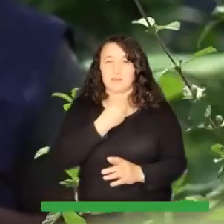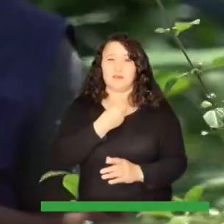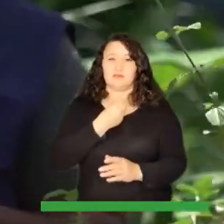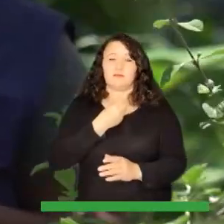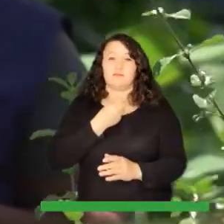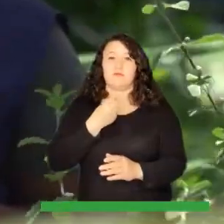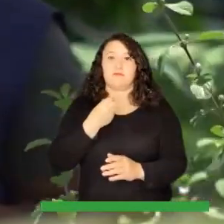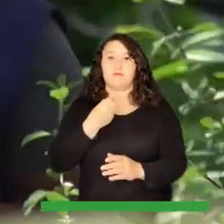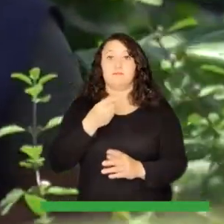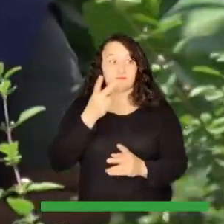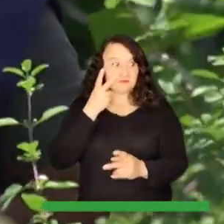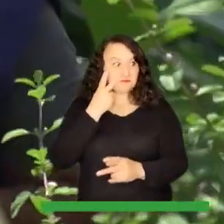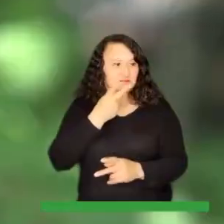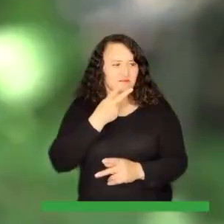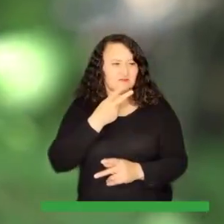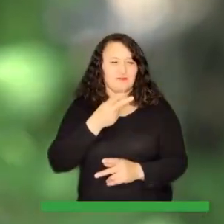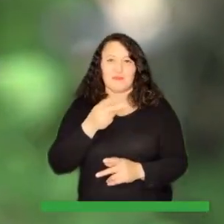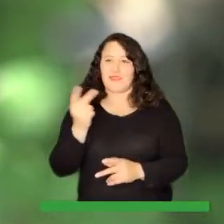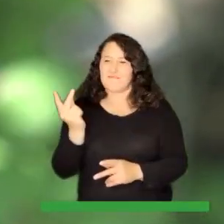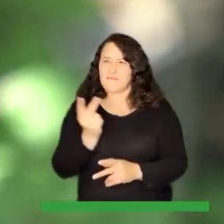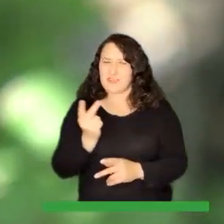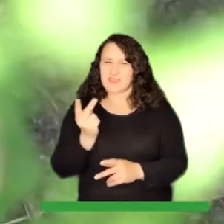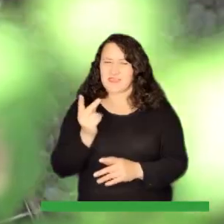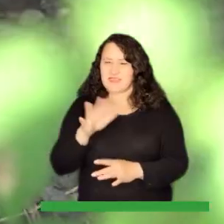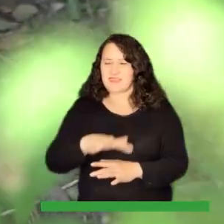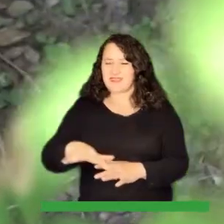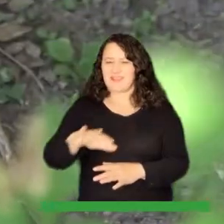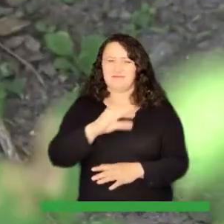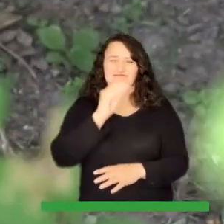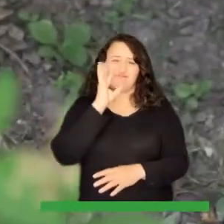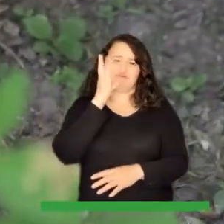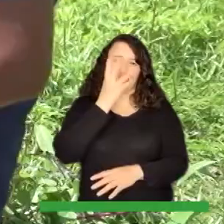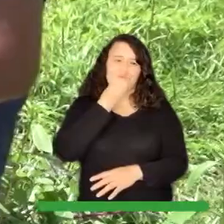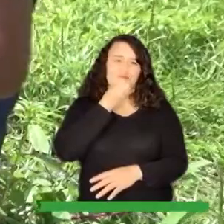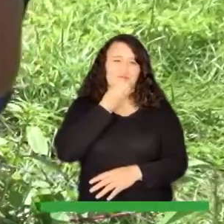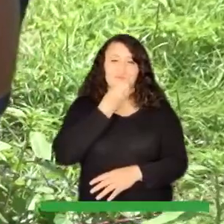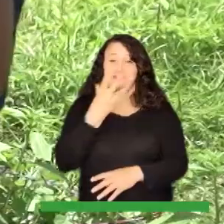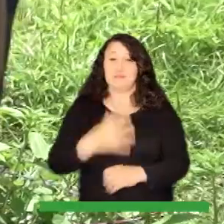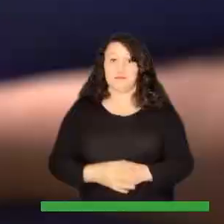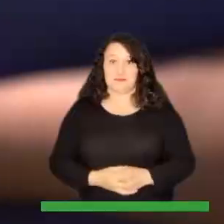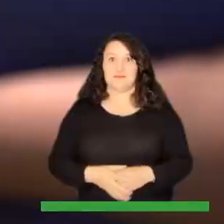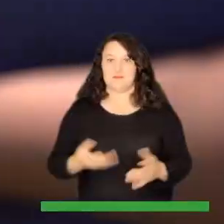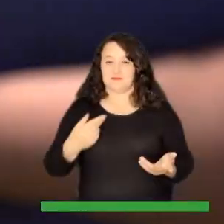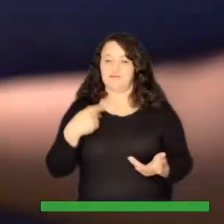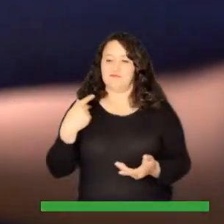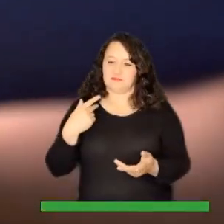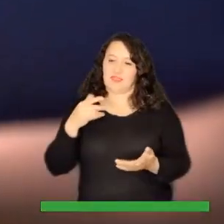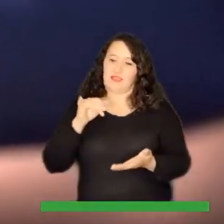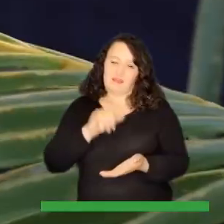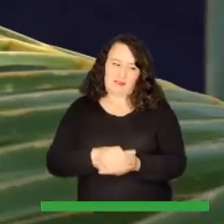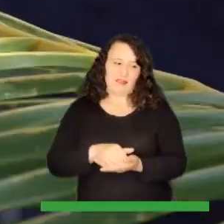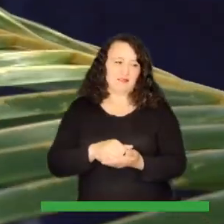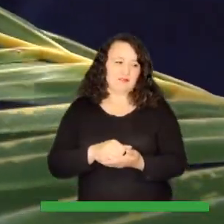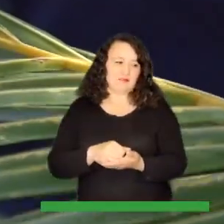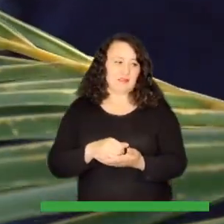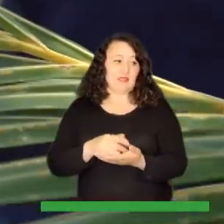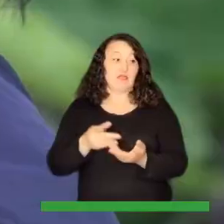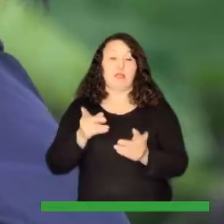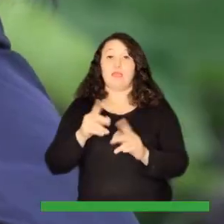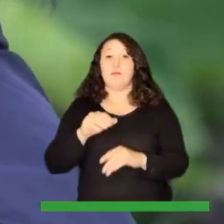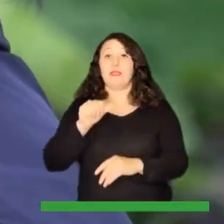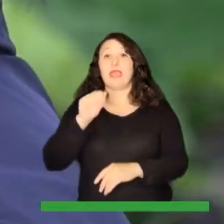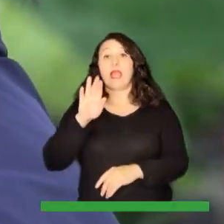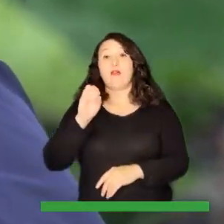bonitas. Se puede ver que está casi todo verde y precioso. Entonces, eso lo he venido replicando acá. Mis